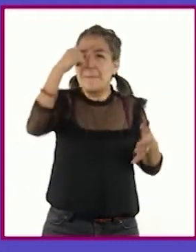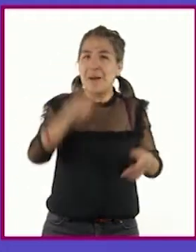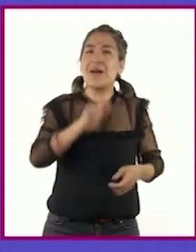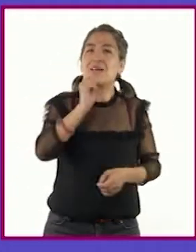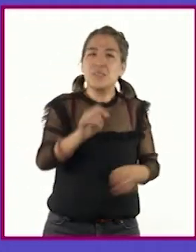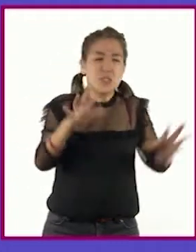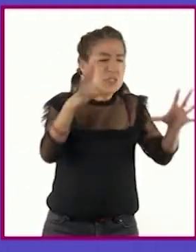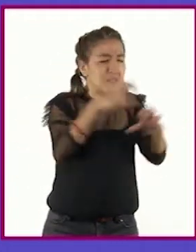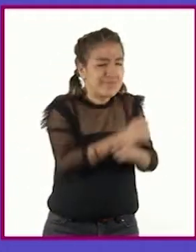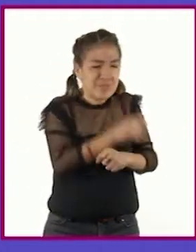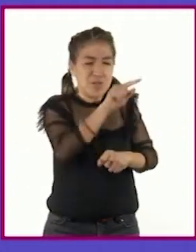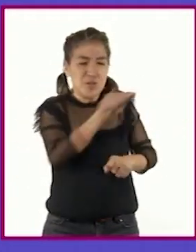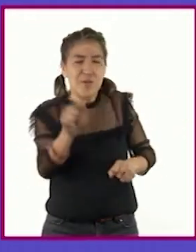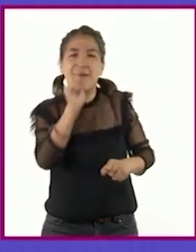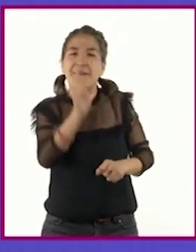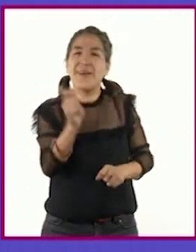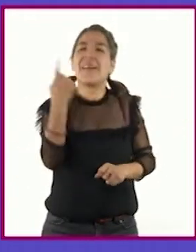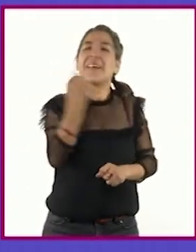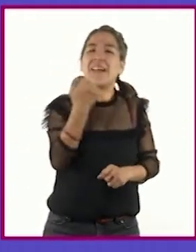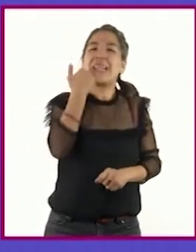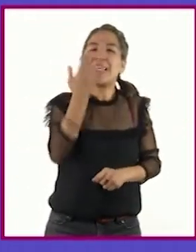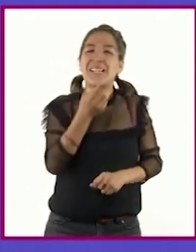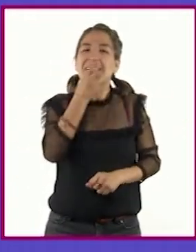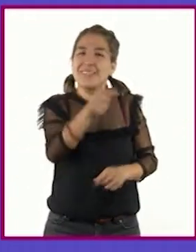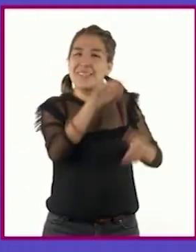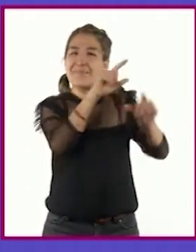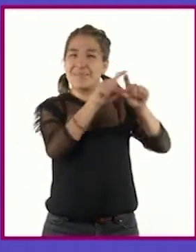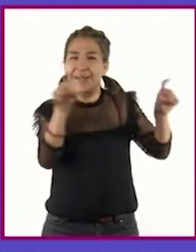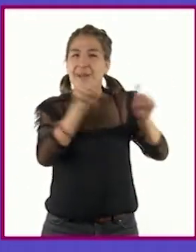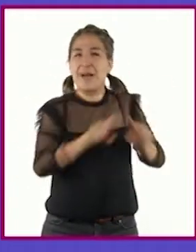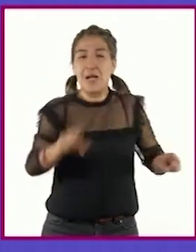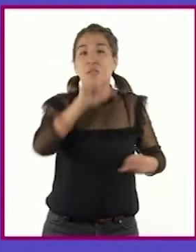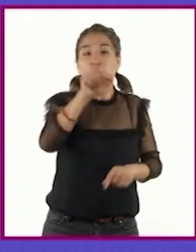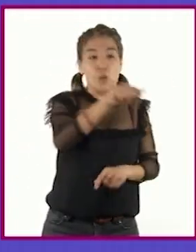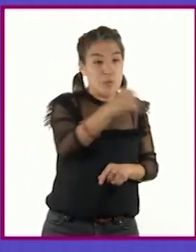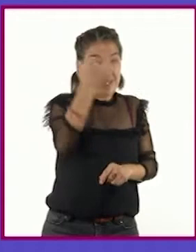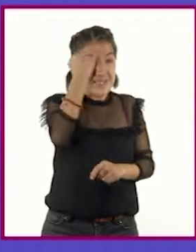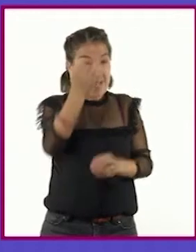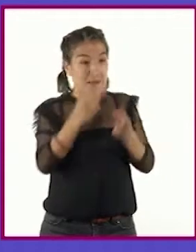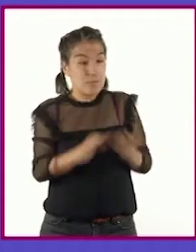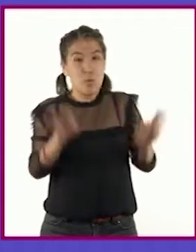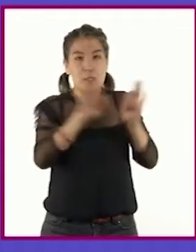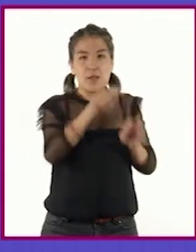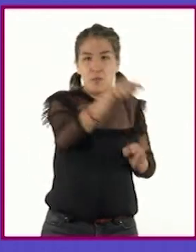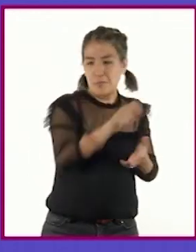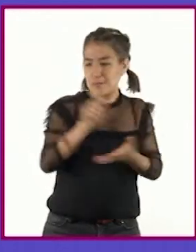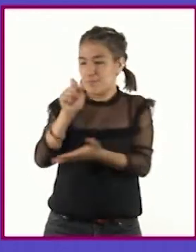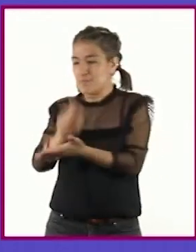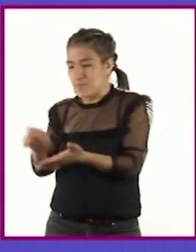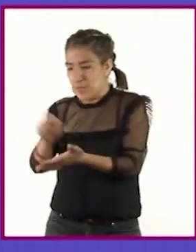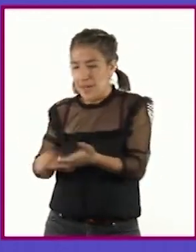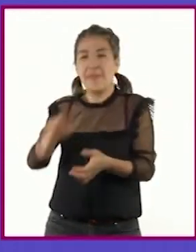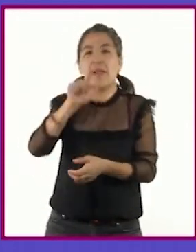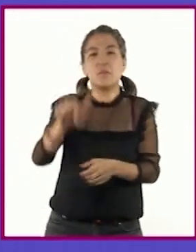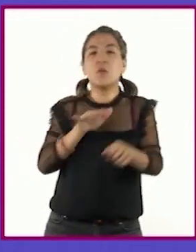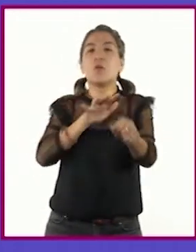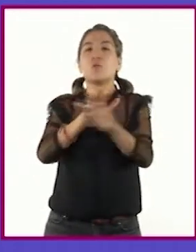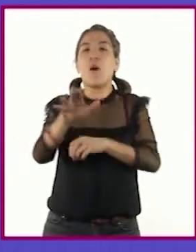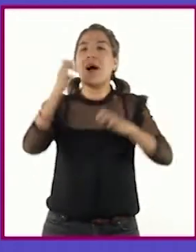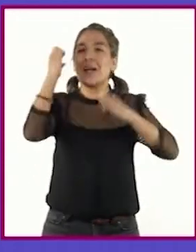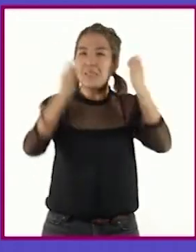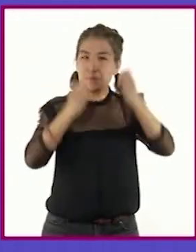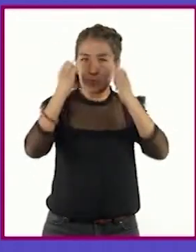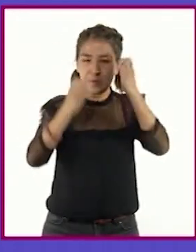del texto. Tomen nota de las ideas principales y conozcan en qué parte exponerlas. El